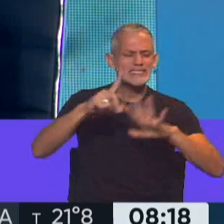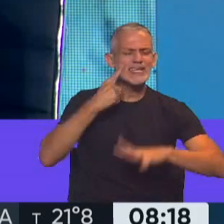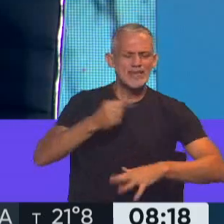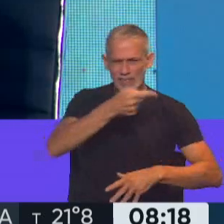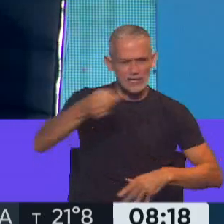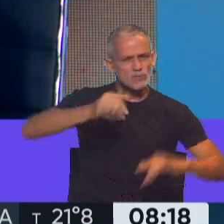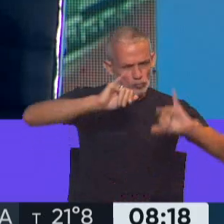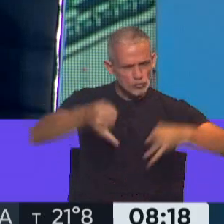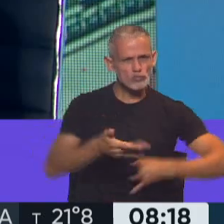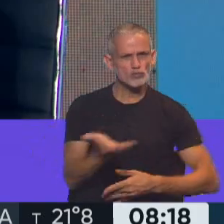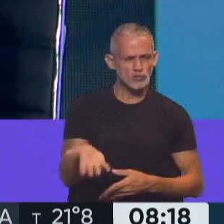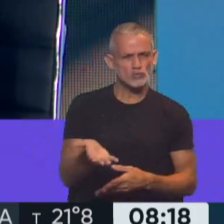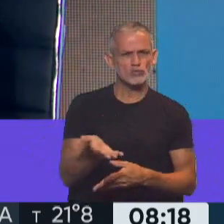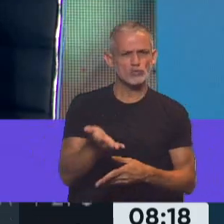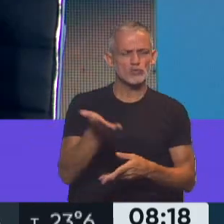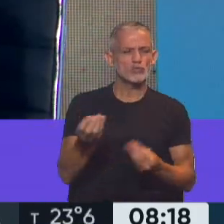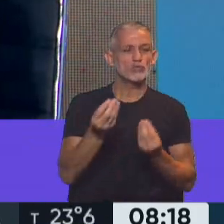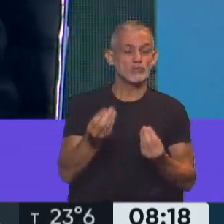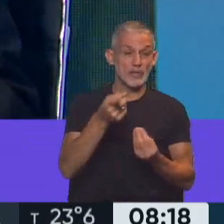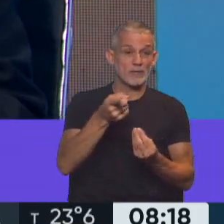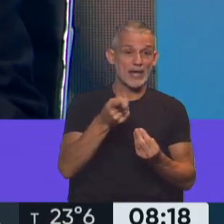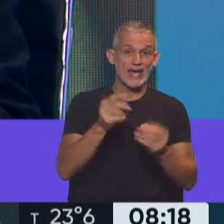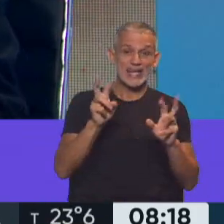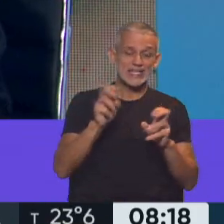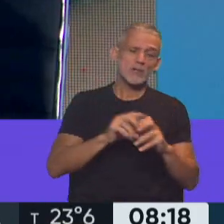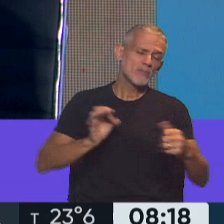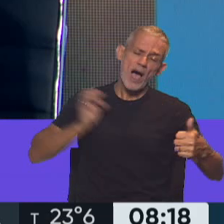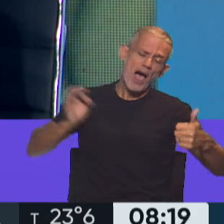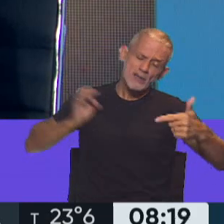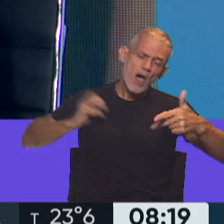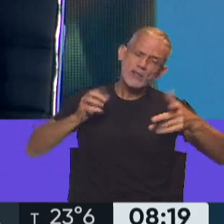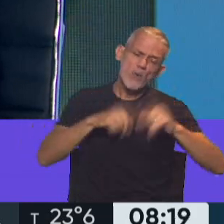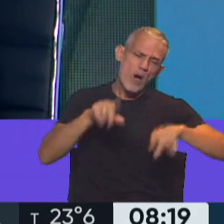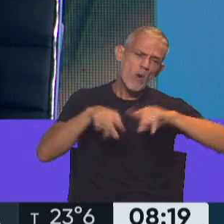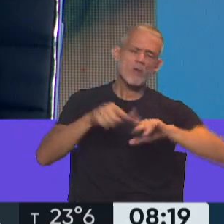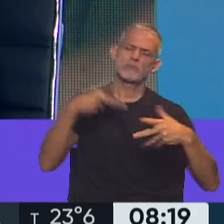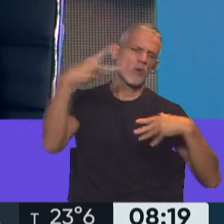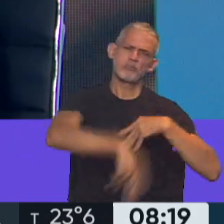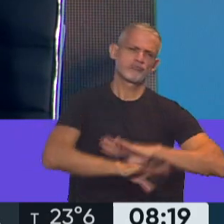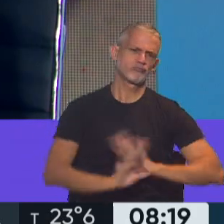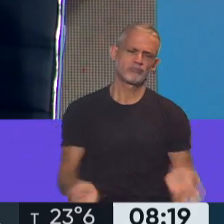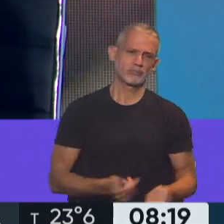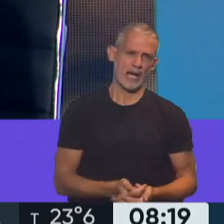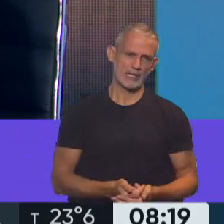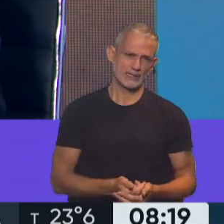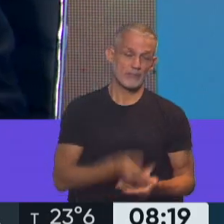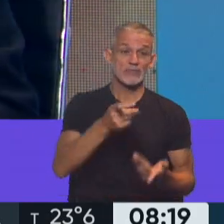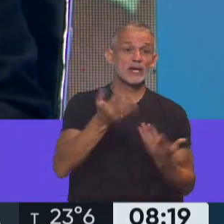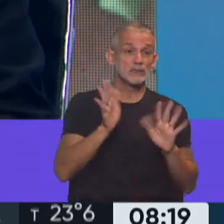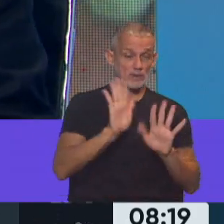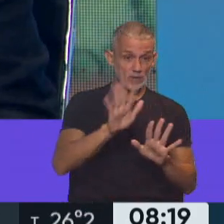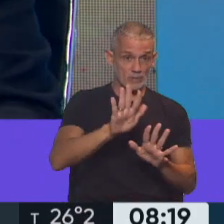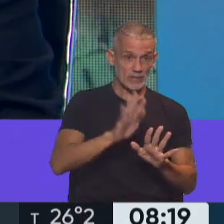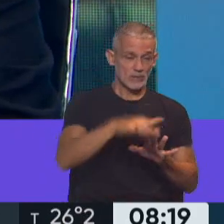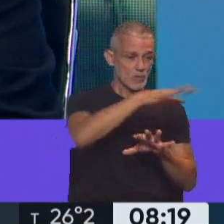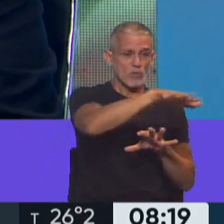semana, para que justamente estas cuestiones que vienen hace décadas, poder cortarlas, ¿no? Poder decir, bueno, vamos cada